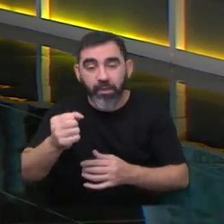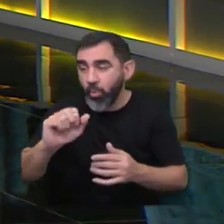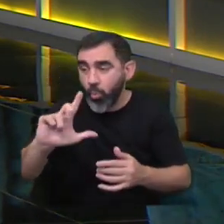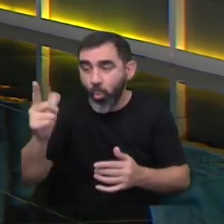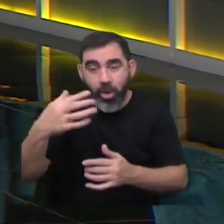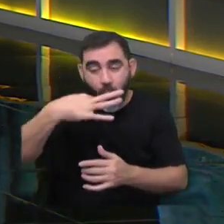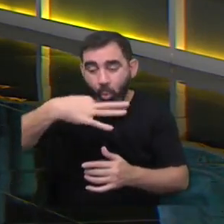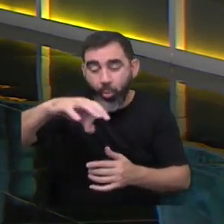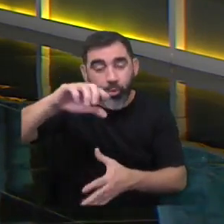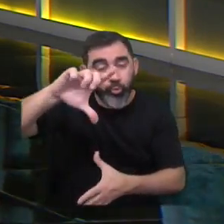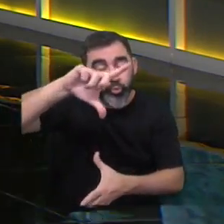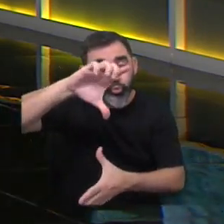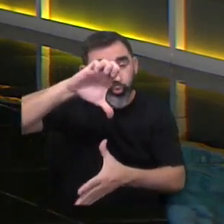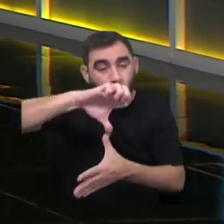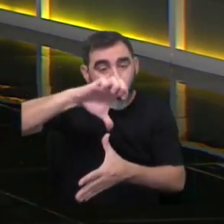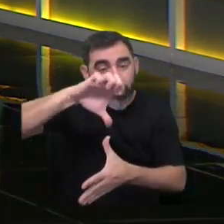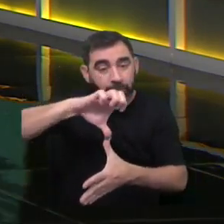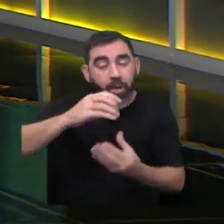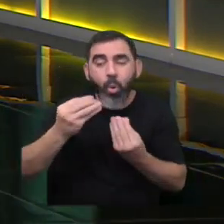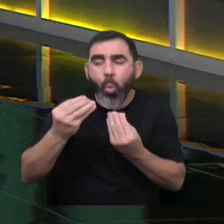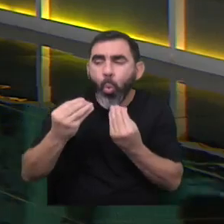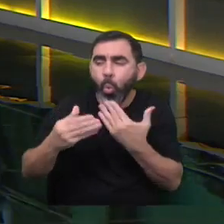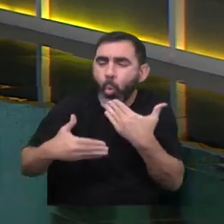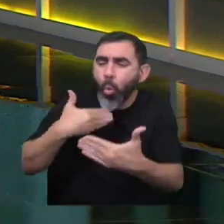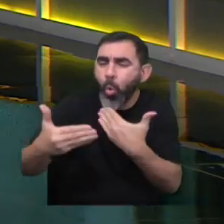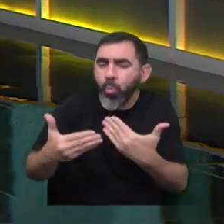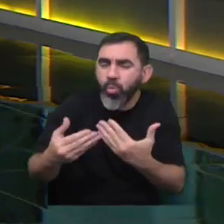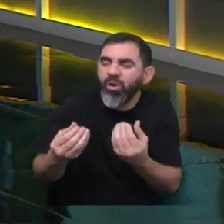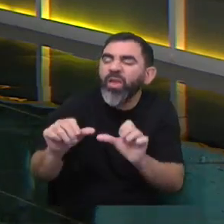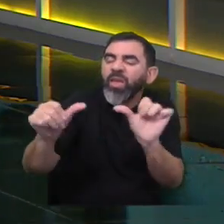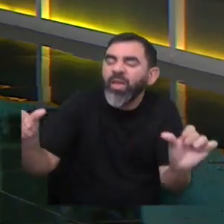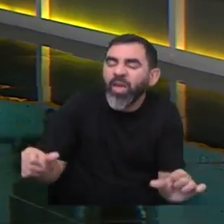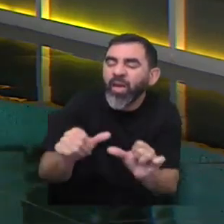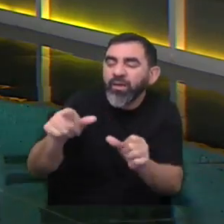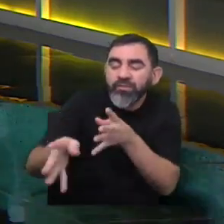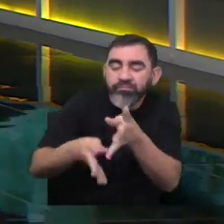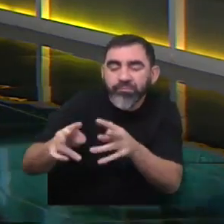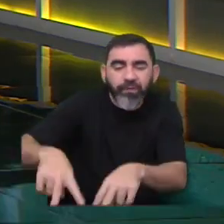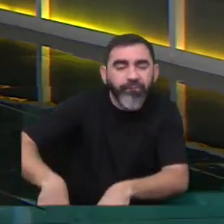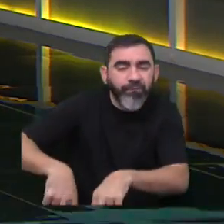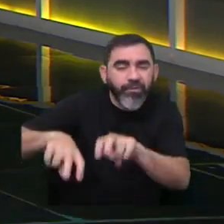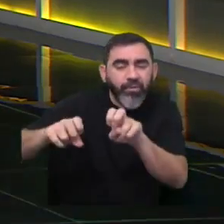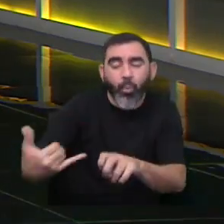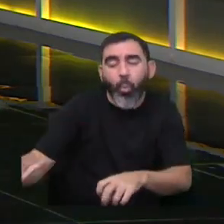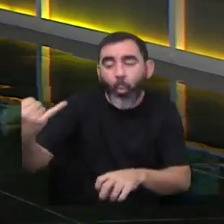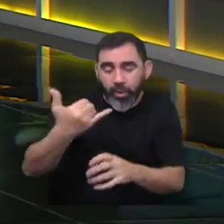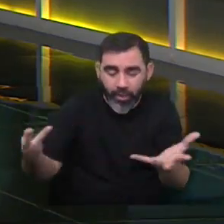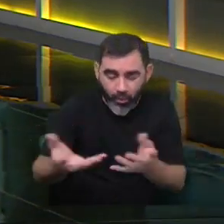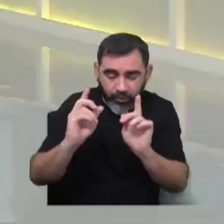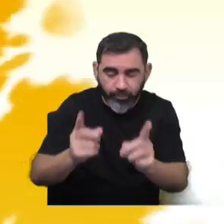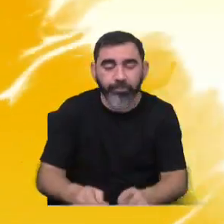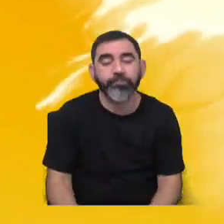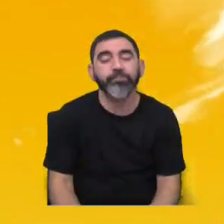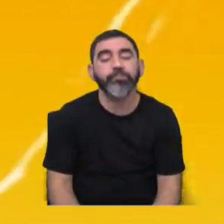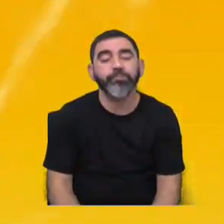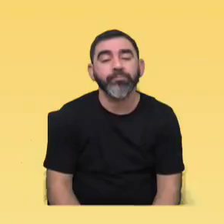en Sudamérica. Bueno, ¿cómo funcionan? ¿Qué van a permitir en cuanto a investigaciones? Nos lo cuenta Rafael Radi.